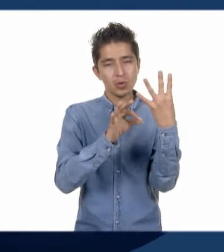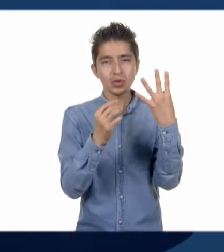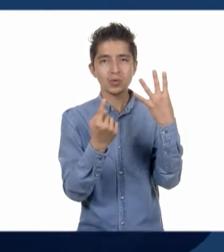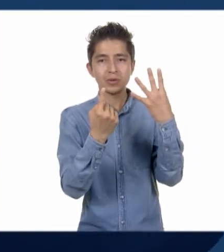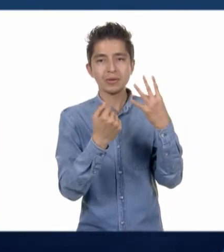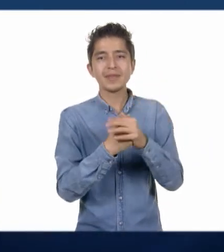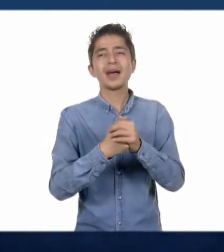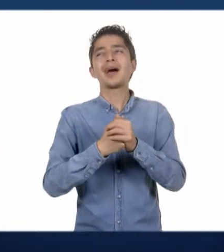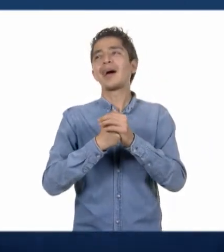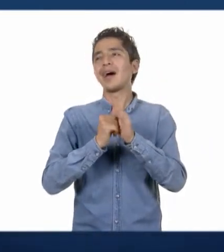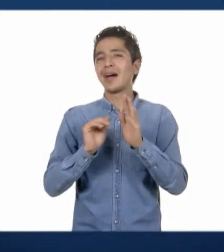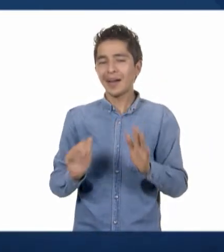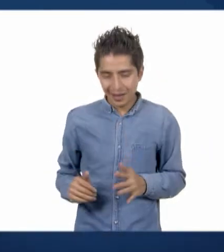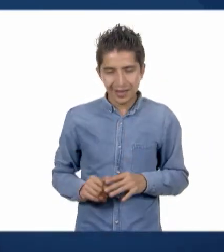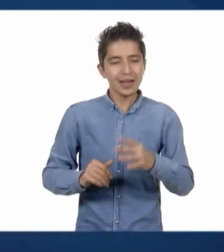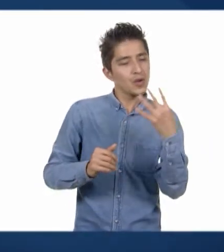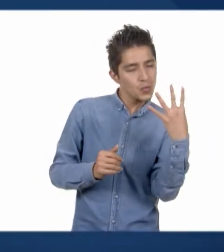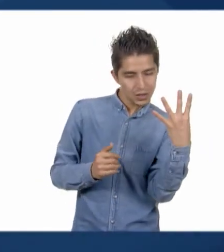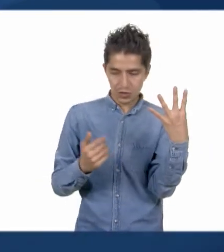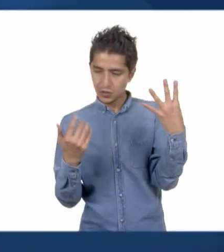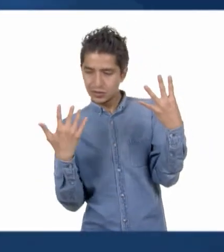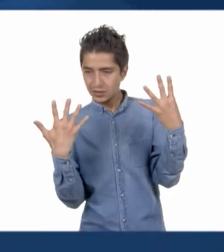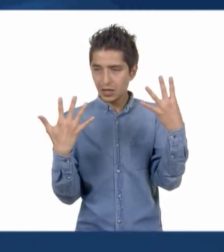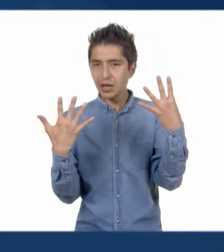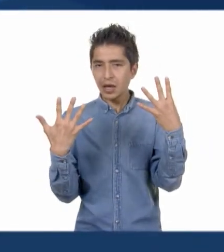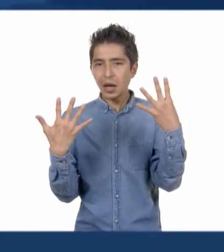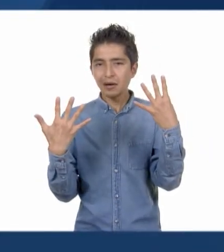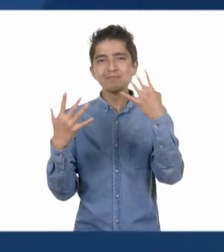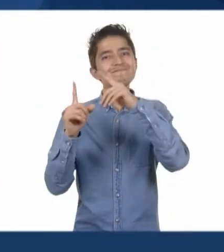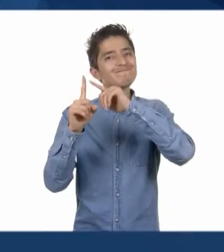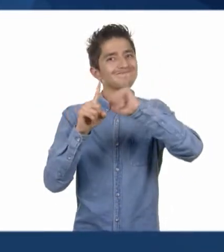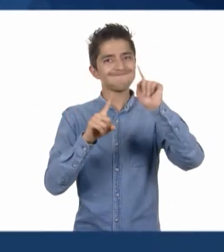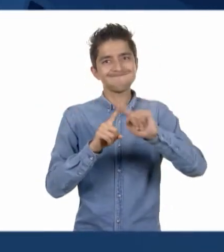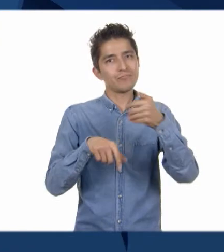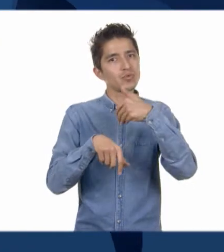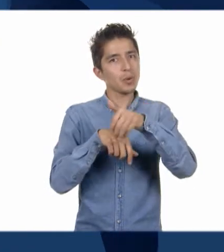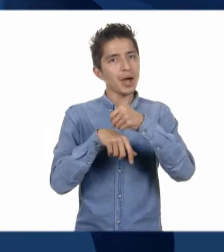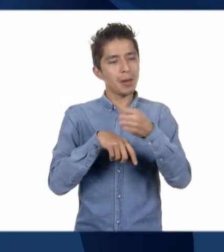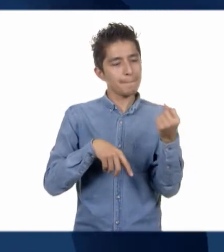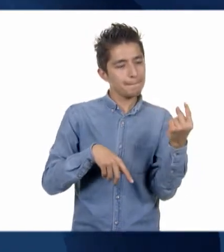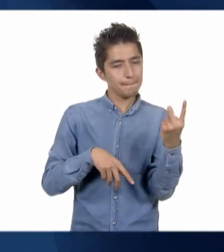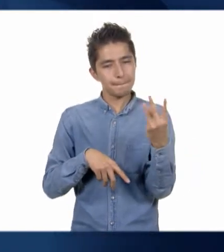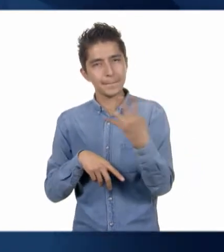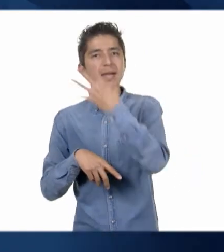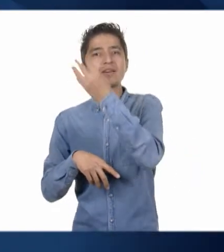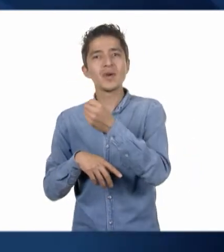Entonces en medio del 4 y el 5 encontramos varios números. Así es, vamos a